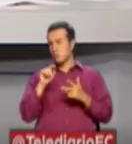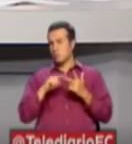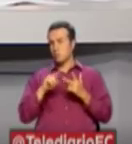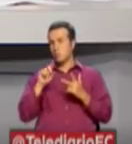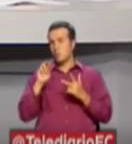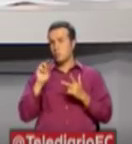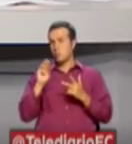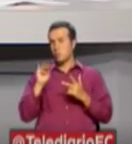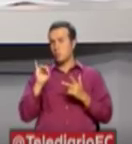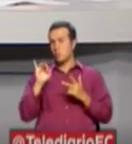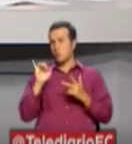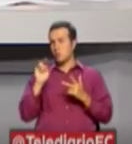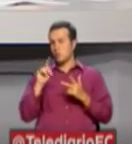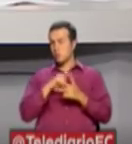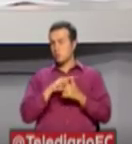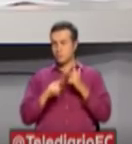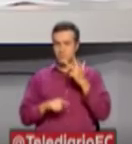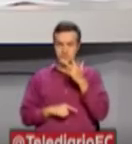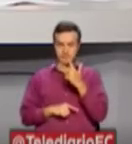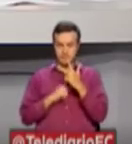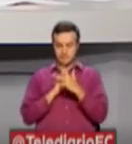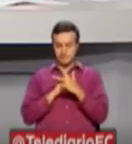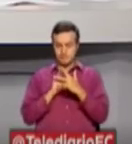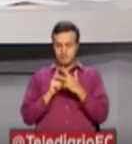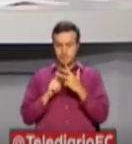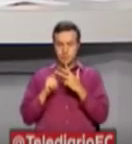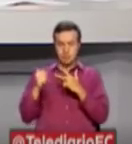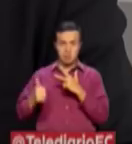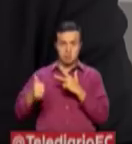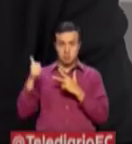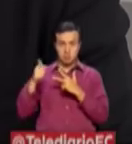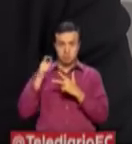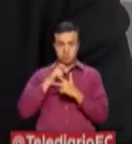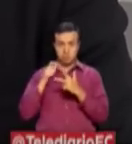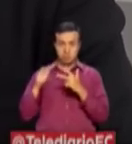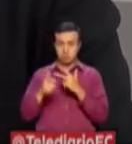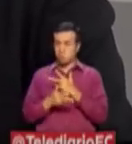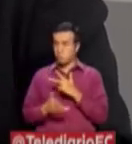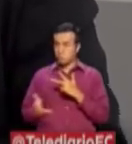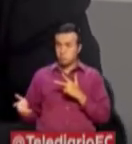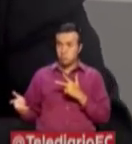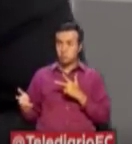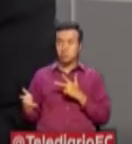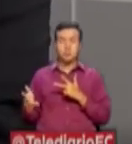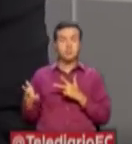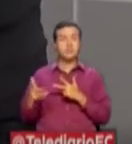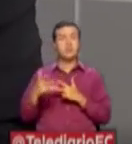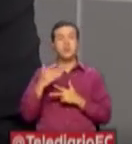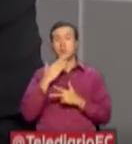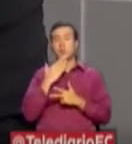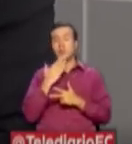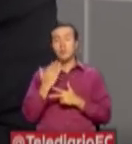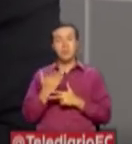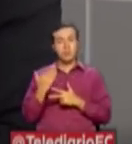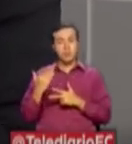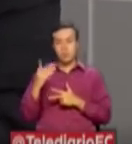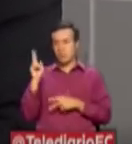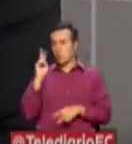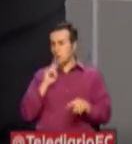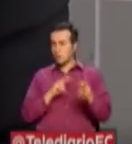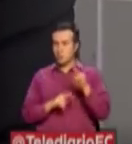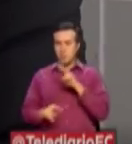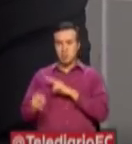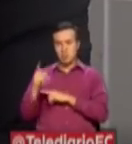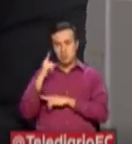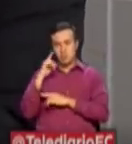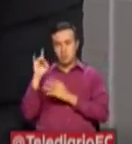butiñá martínez éstos entonces de acuerdo con lo que usted dice estarían deberían ser evaluados y